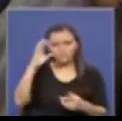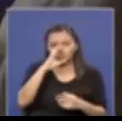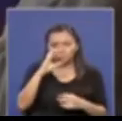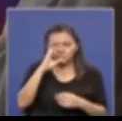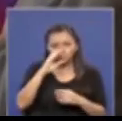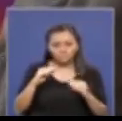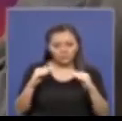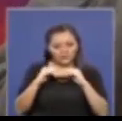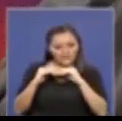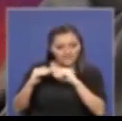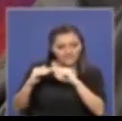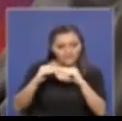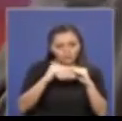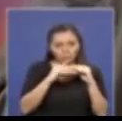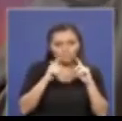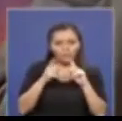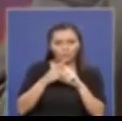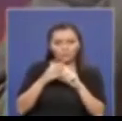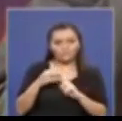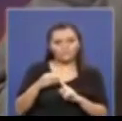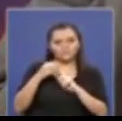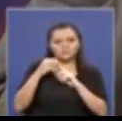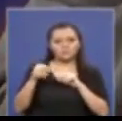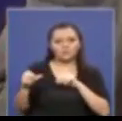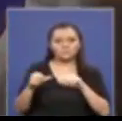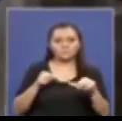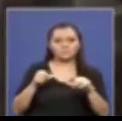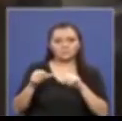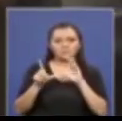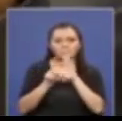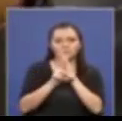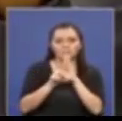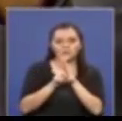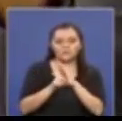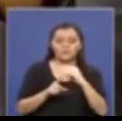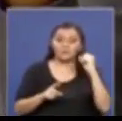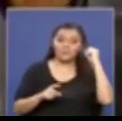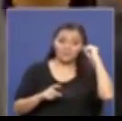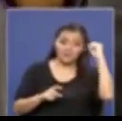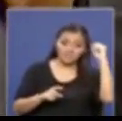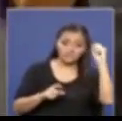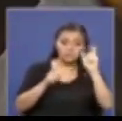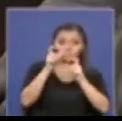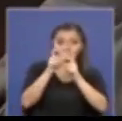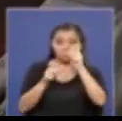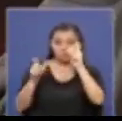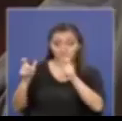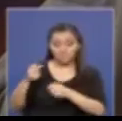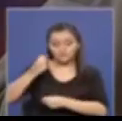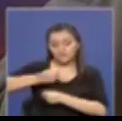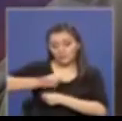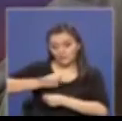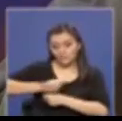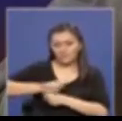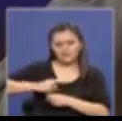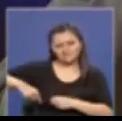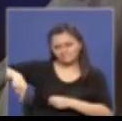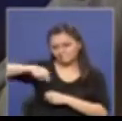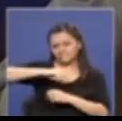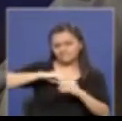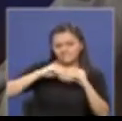el justo equilibrio, ese es el principio del derecho administrativo, entre los derechos de los ciudadanos, laborales, etcétera,